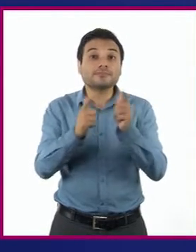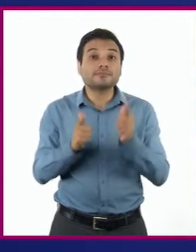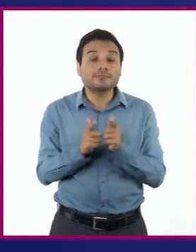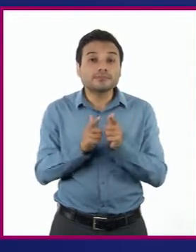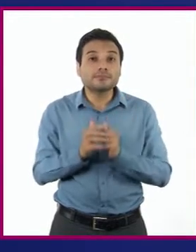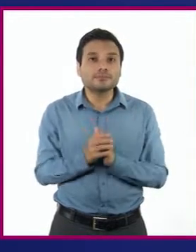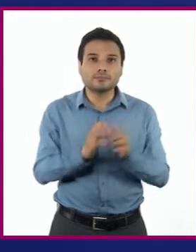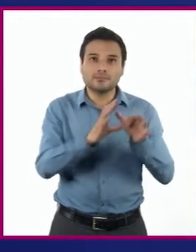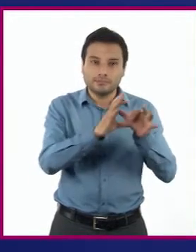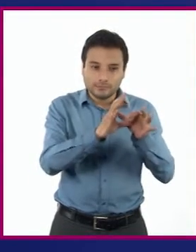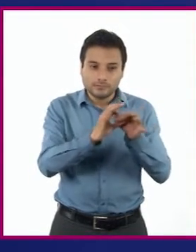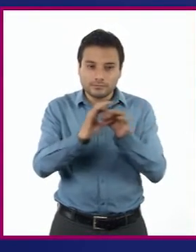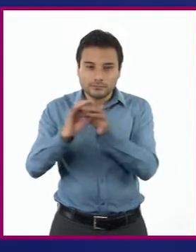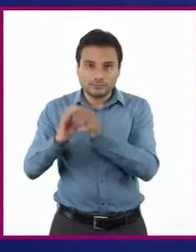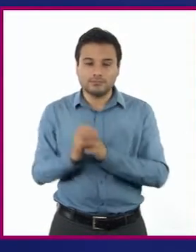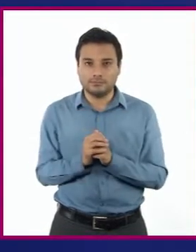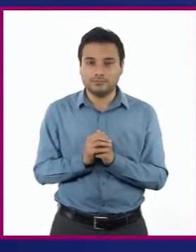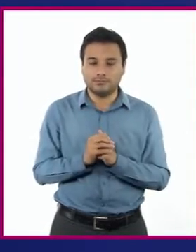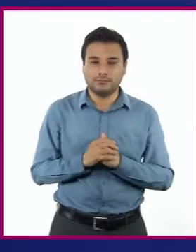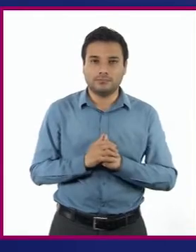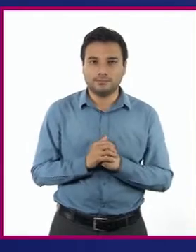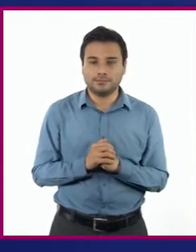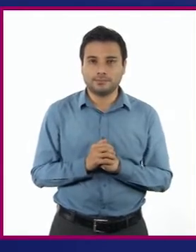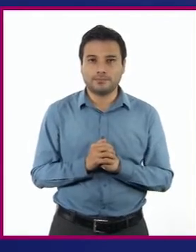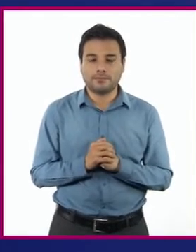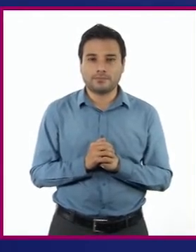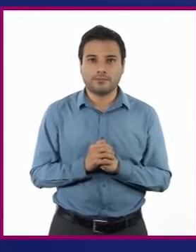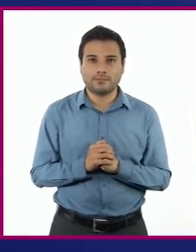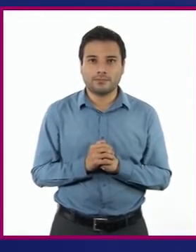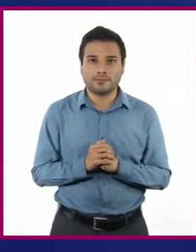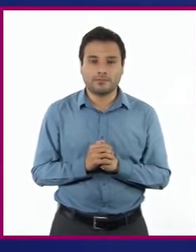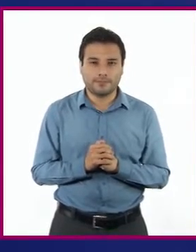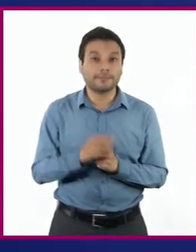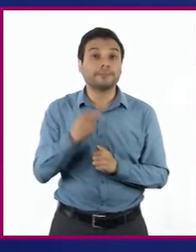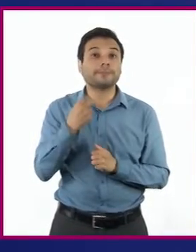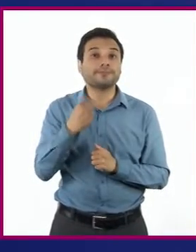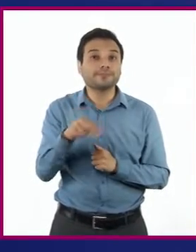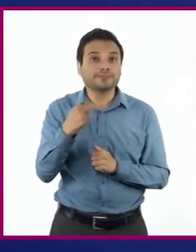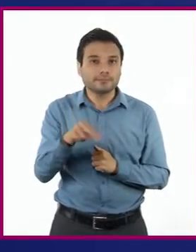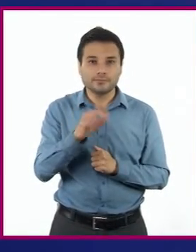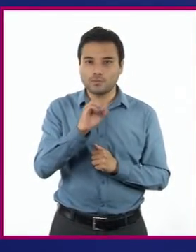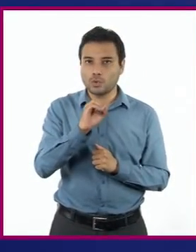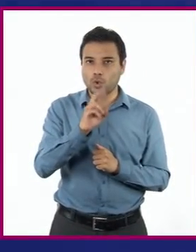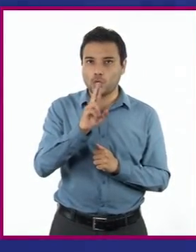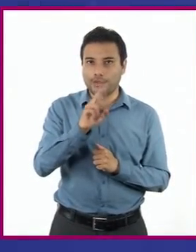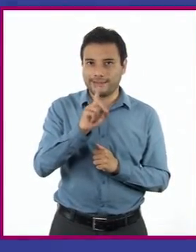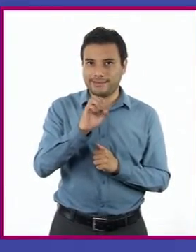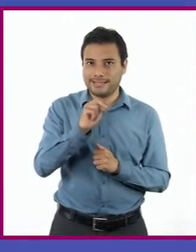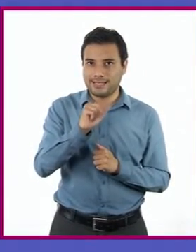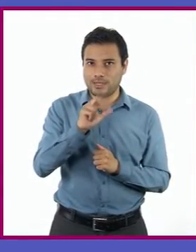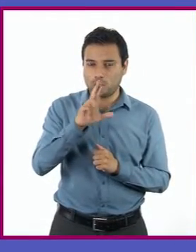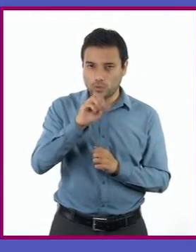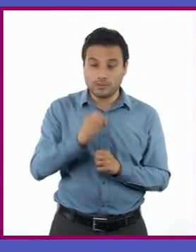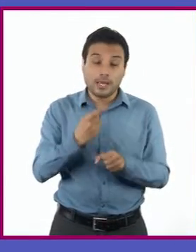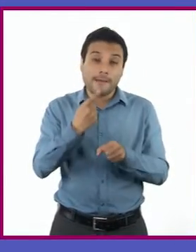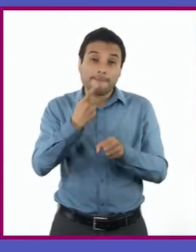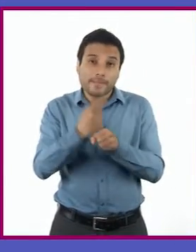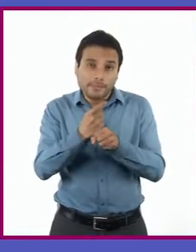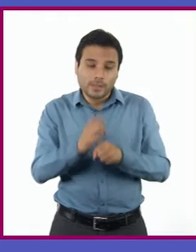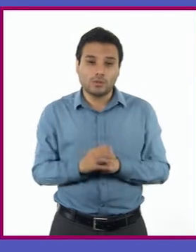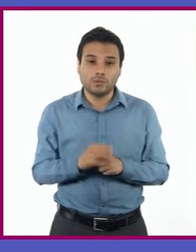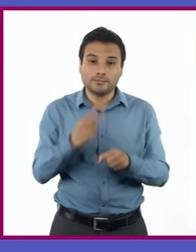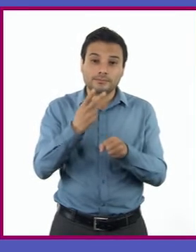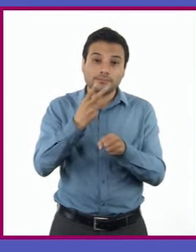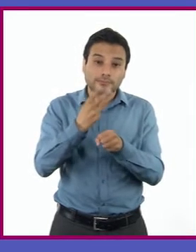miembros del discurso como parte de un único comentario, llamados ordenadores. En primer lugar, en segundo